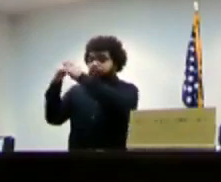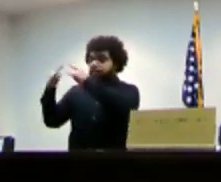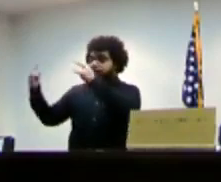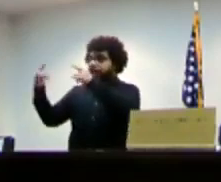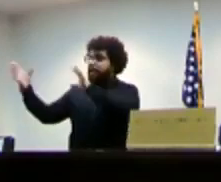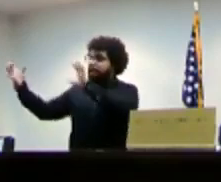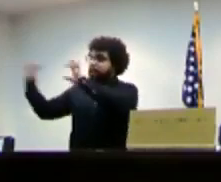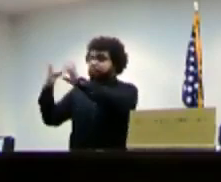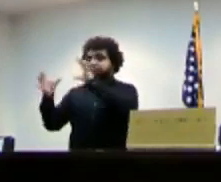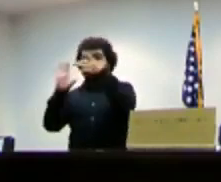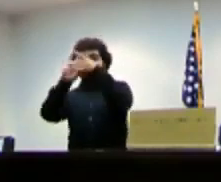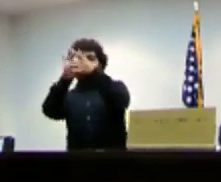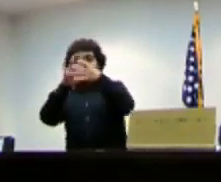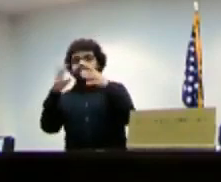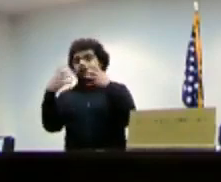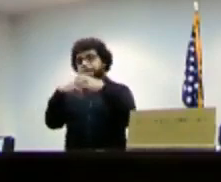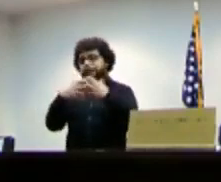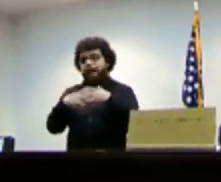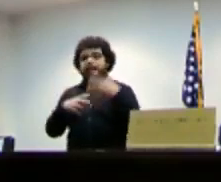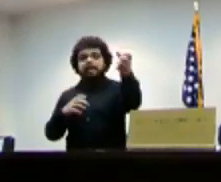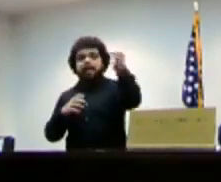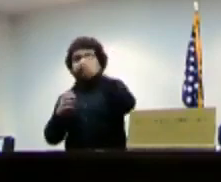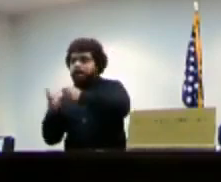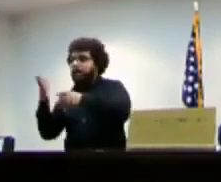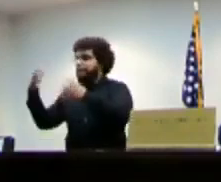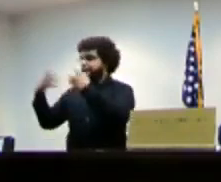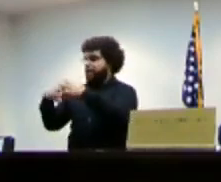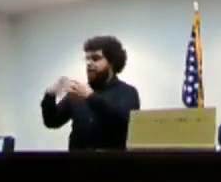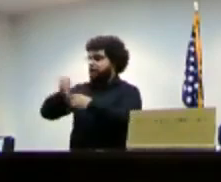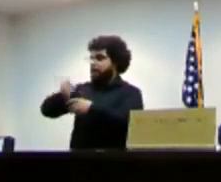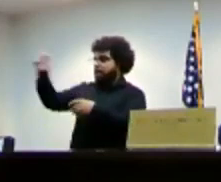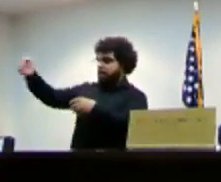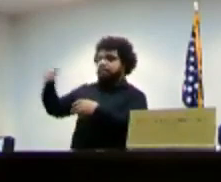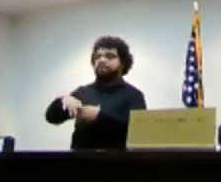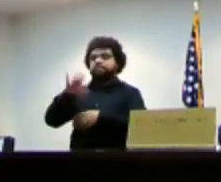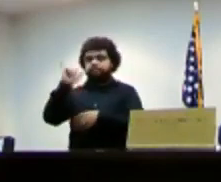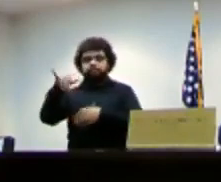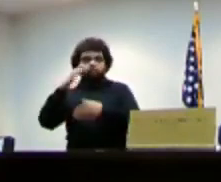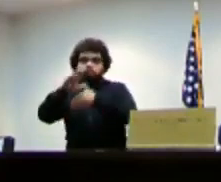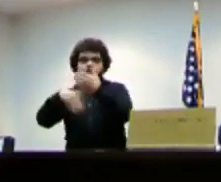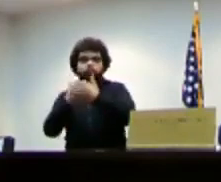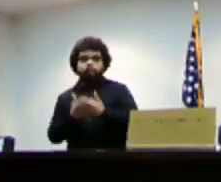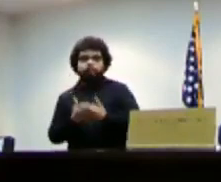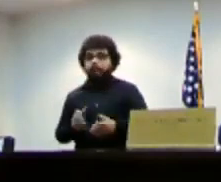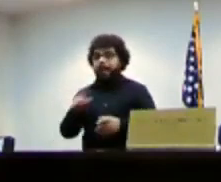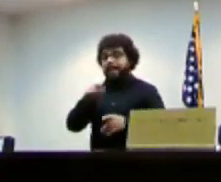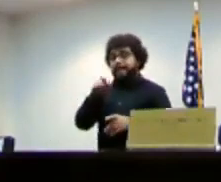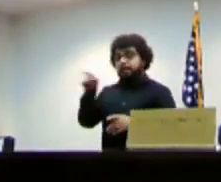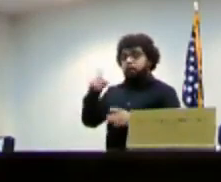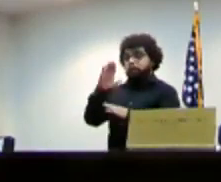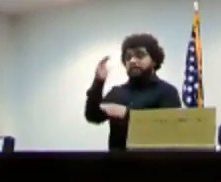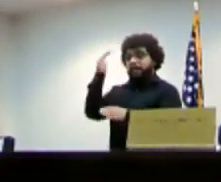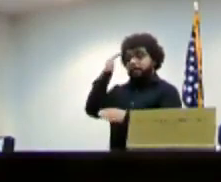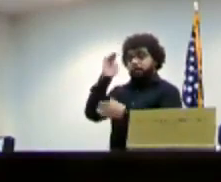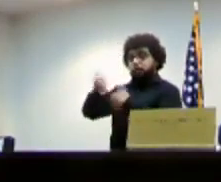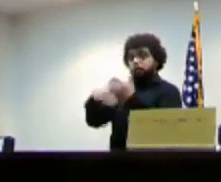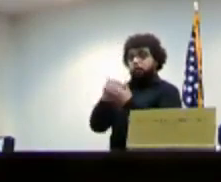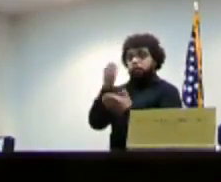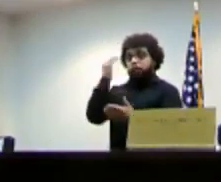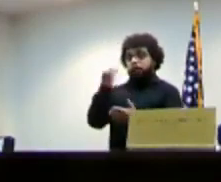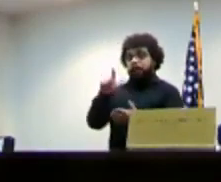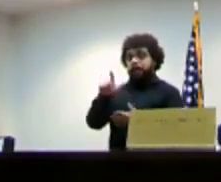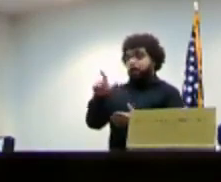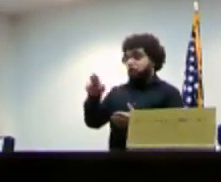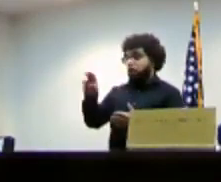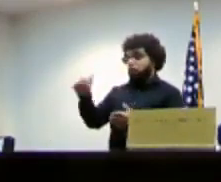sube, baja, toda la operación está ahí. Por eso, que ellos son los que saben eso. Porque ustedes ahora no tienen a nadie allí. No, yo no tengo a nadie allí. No hay